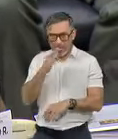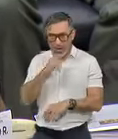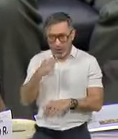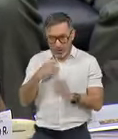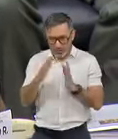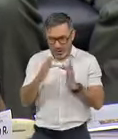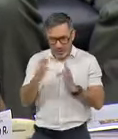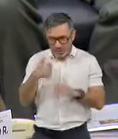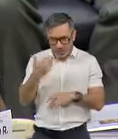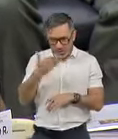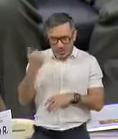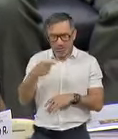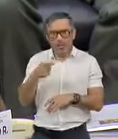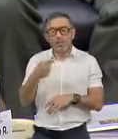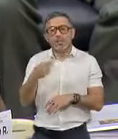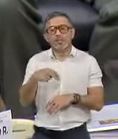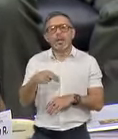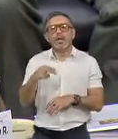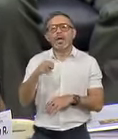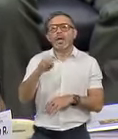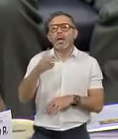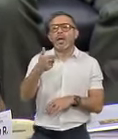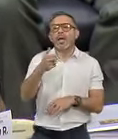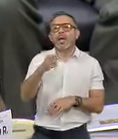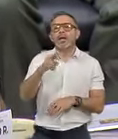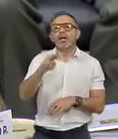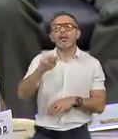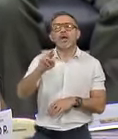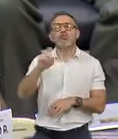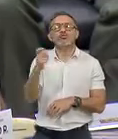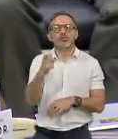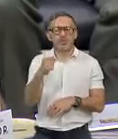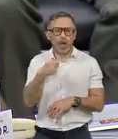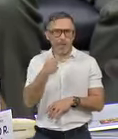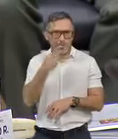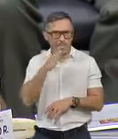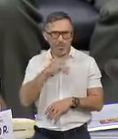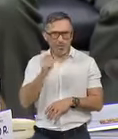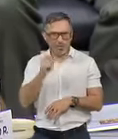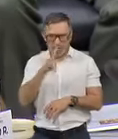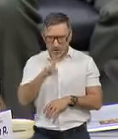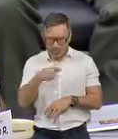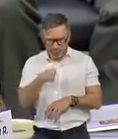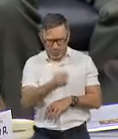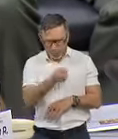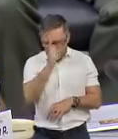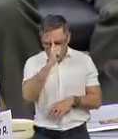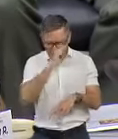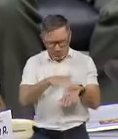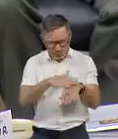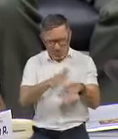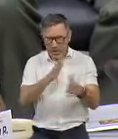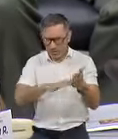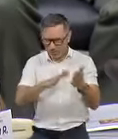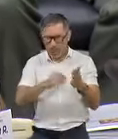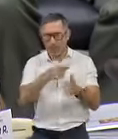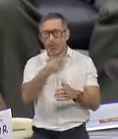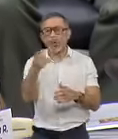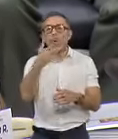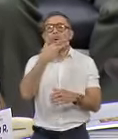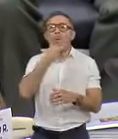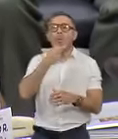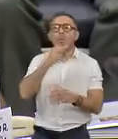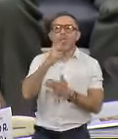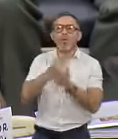el apellido, pero se escribe Ernaux. Lo recomendaría mucho como una lectura y se lo recomendaría a los conductores varones y se